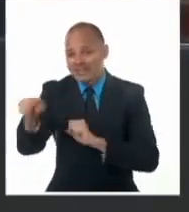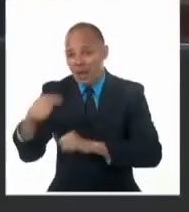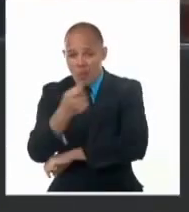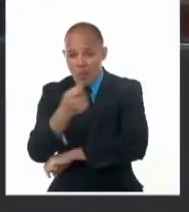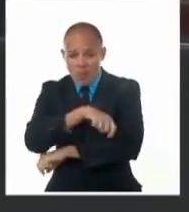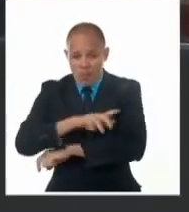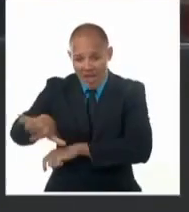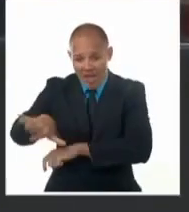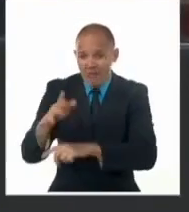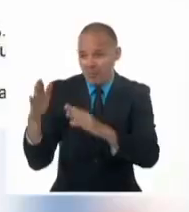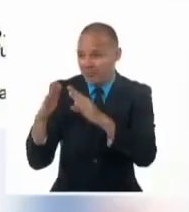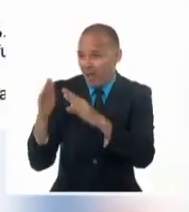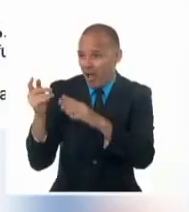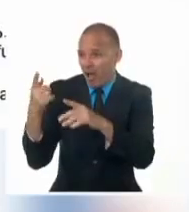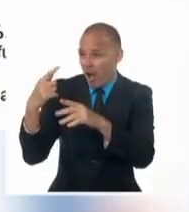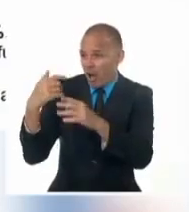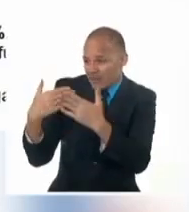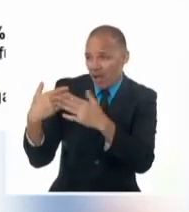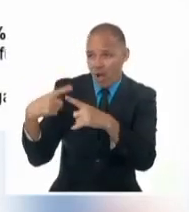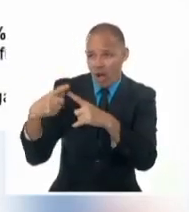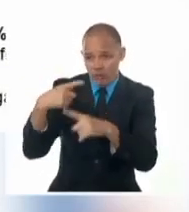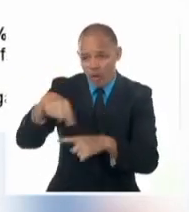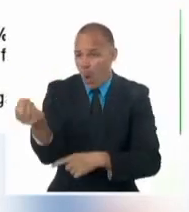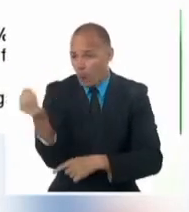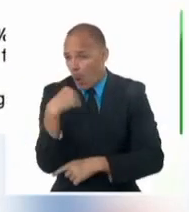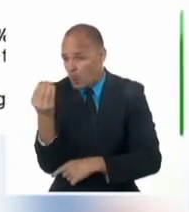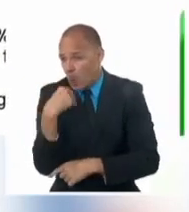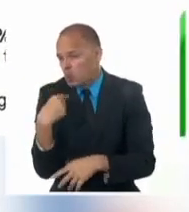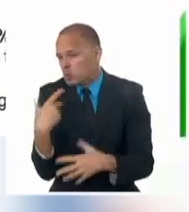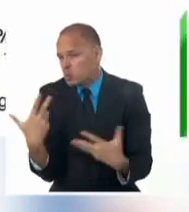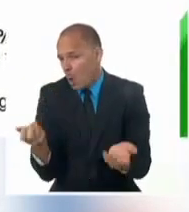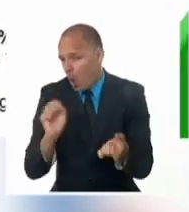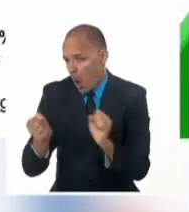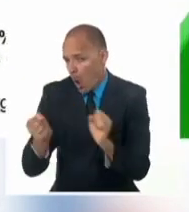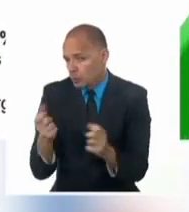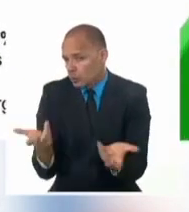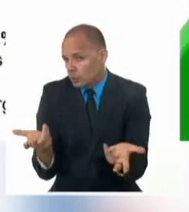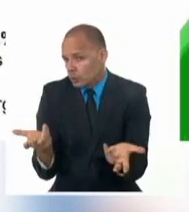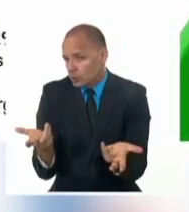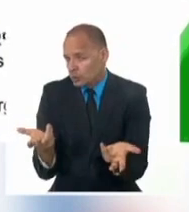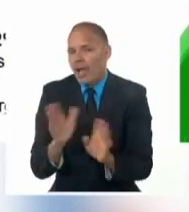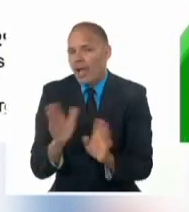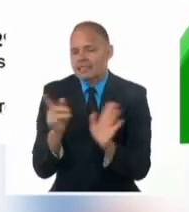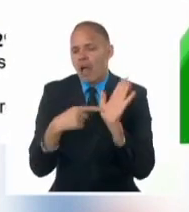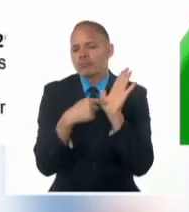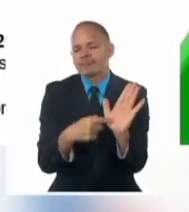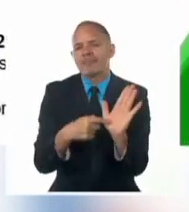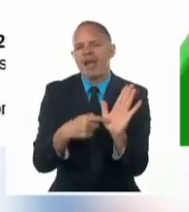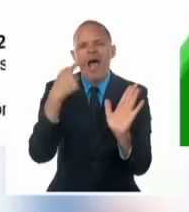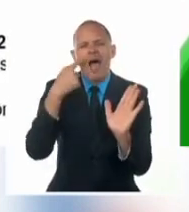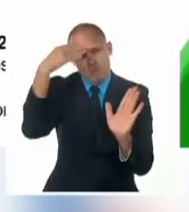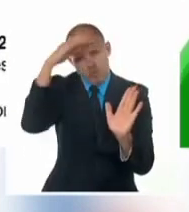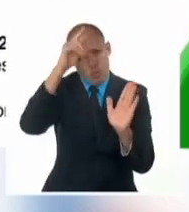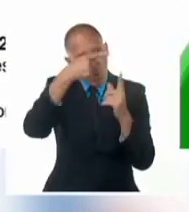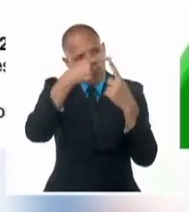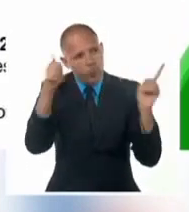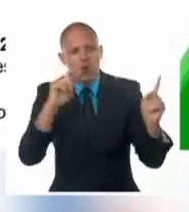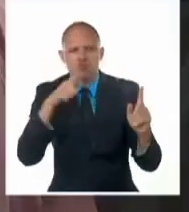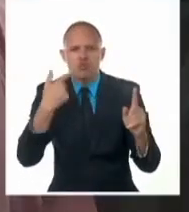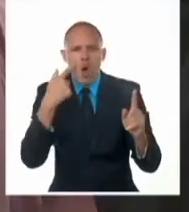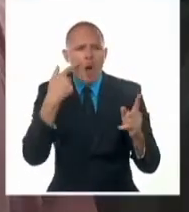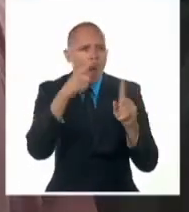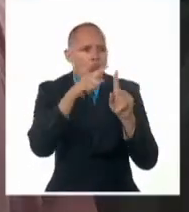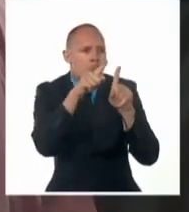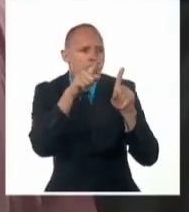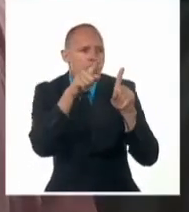Especialistas expusieron resultados y experiencias de un estudio realizado en el país de forma simultánea